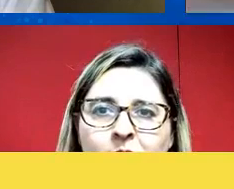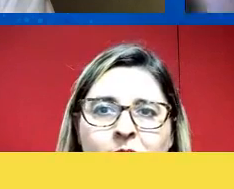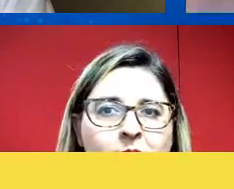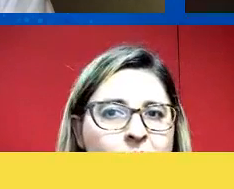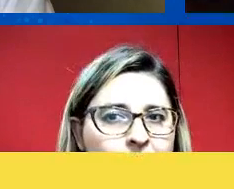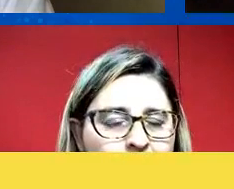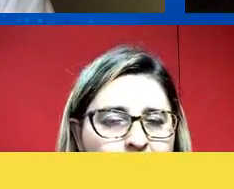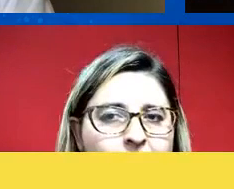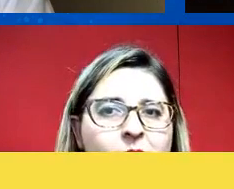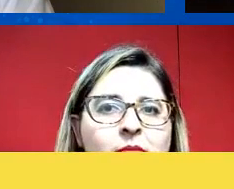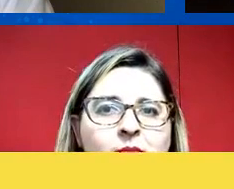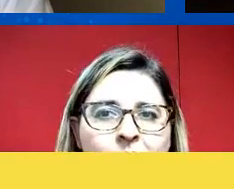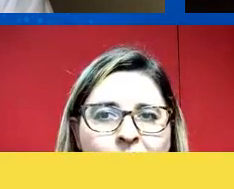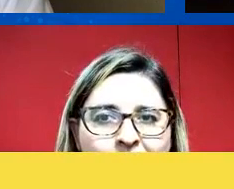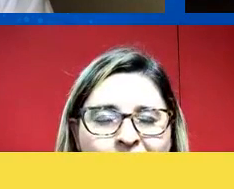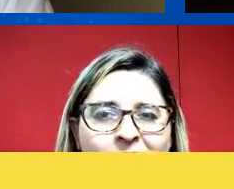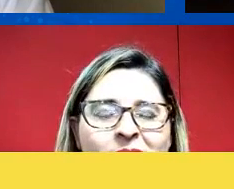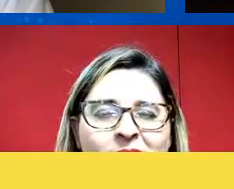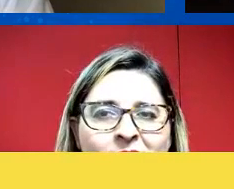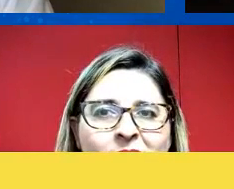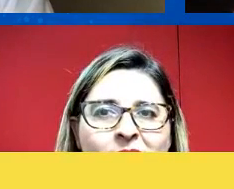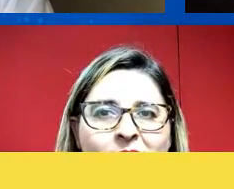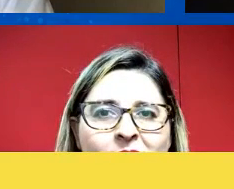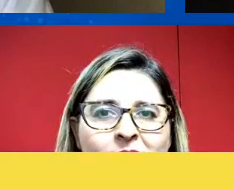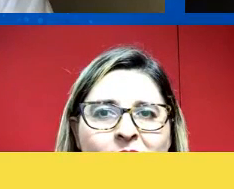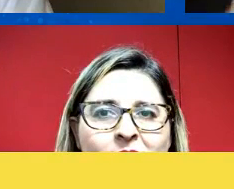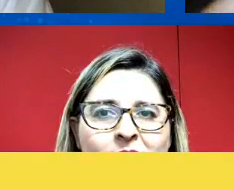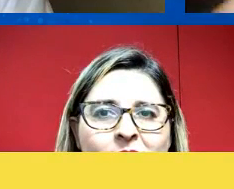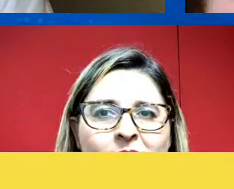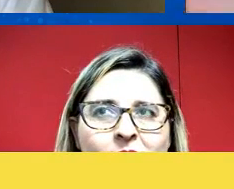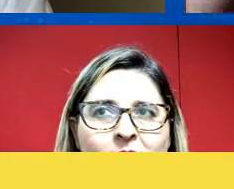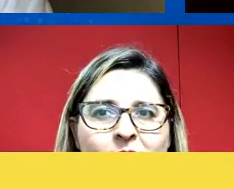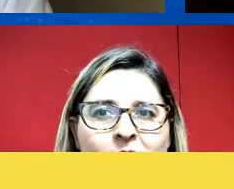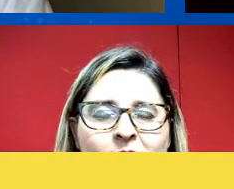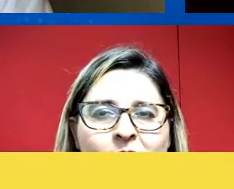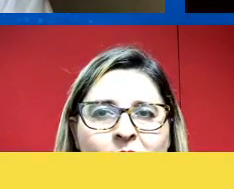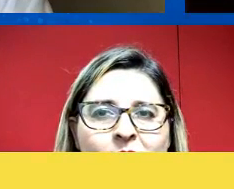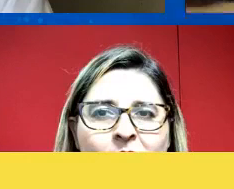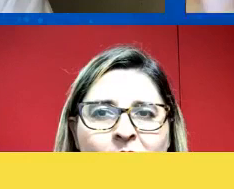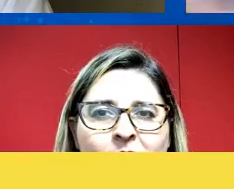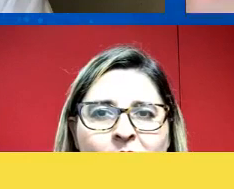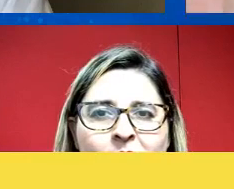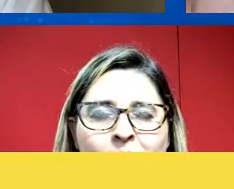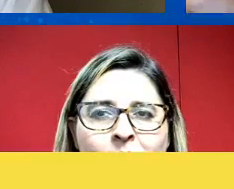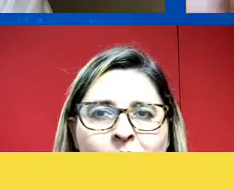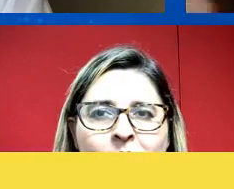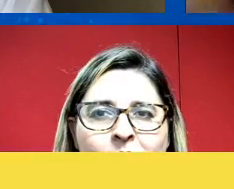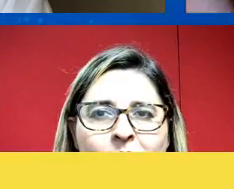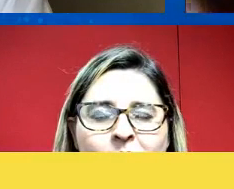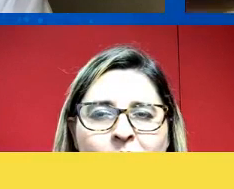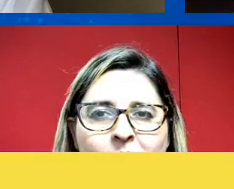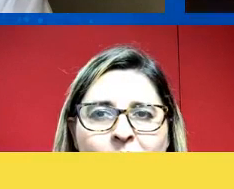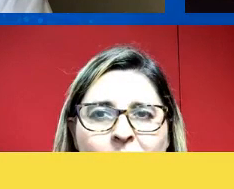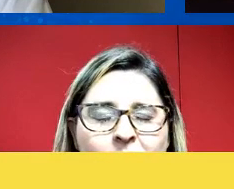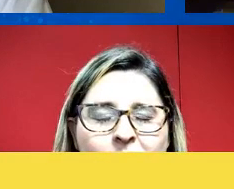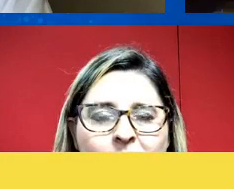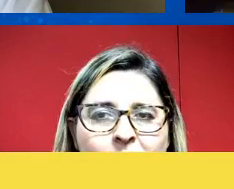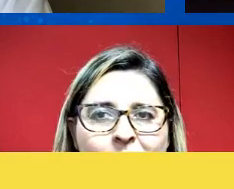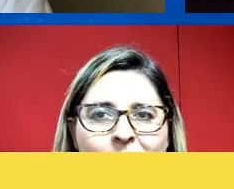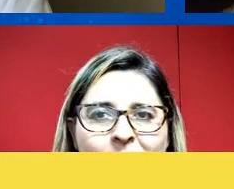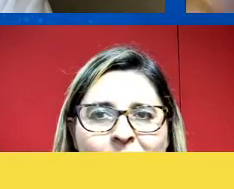y estar teniendo esta conversación, son un montón de variables, y variables que no incluye